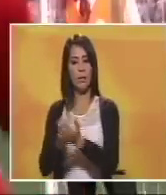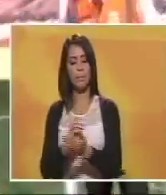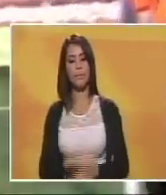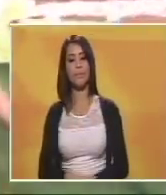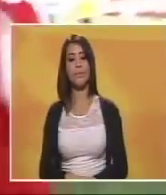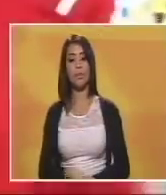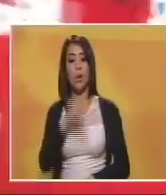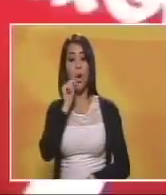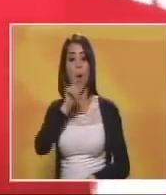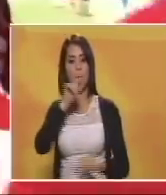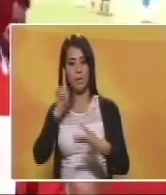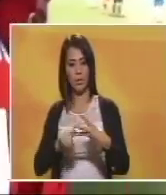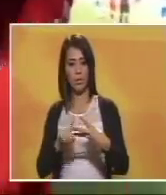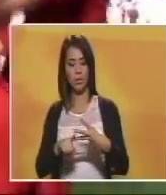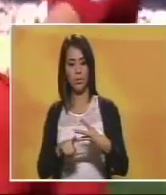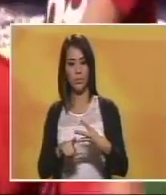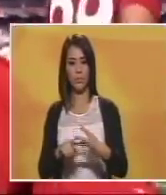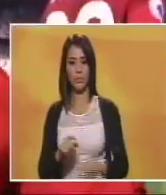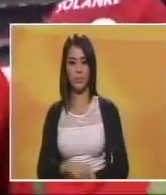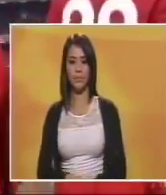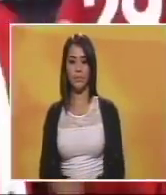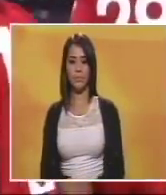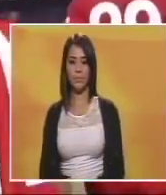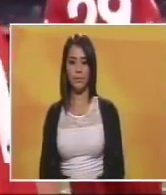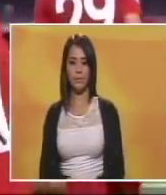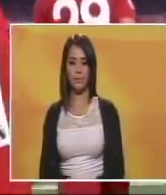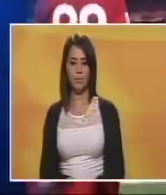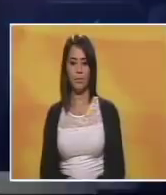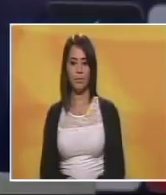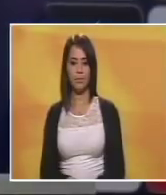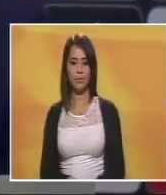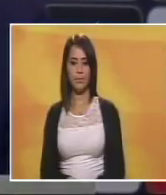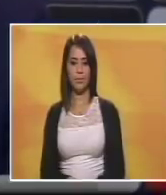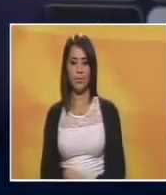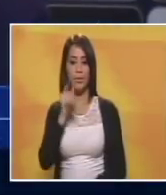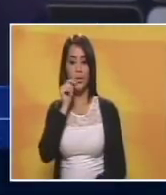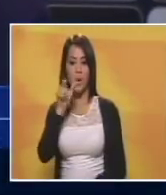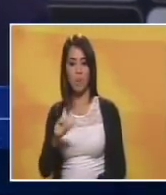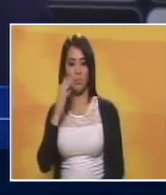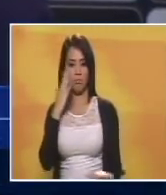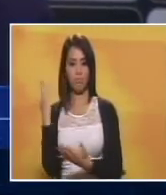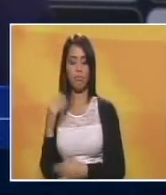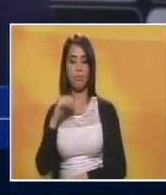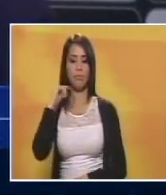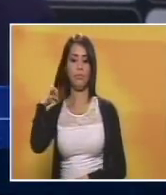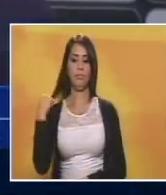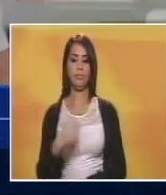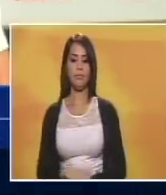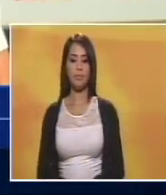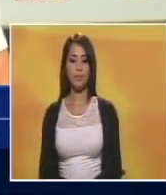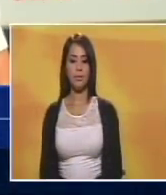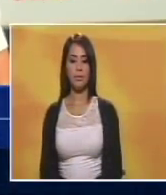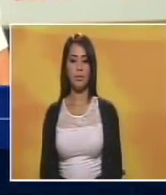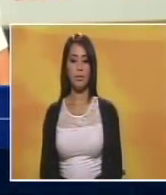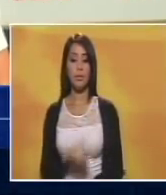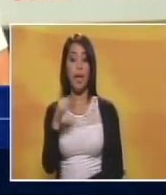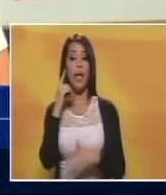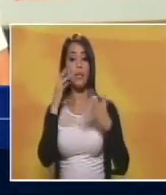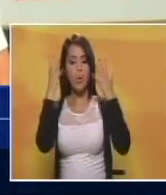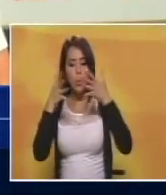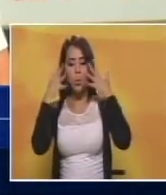llevó a Croacia a su primera final del mundo. Mohamed Salah dejó una temporada excepcional con Liverpool, siendo el máximo goleador de la Liga Premier de Inglaterra